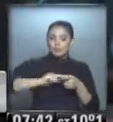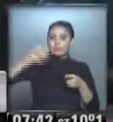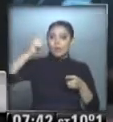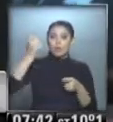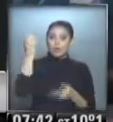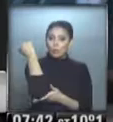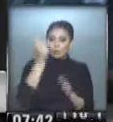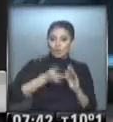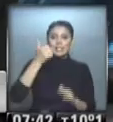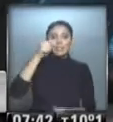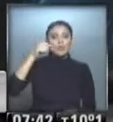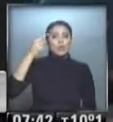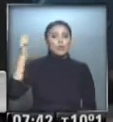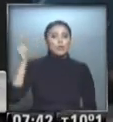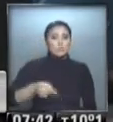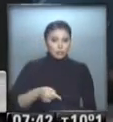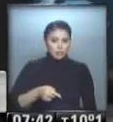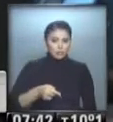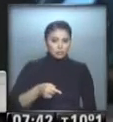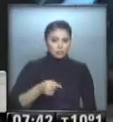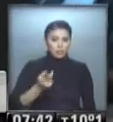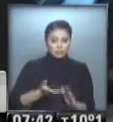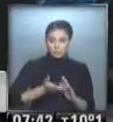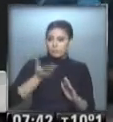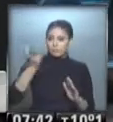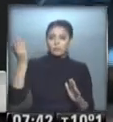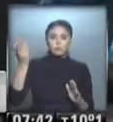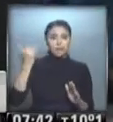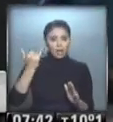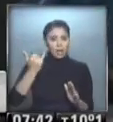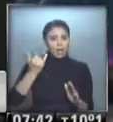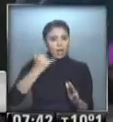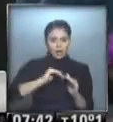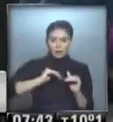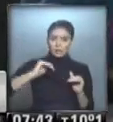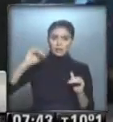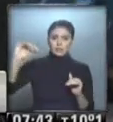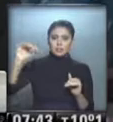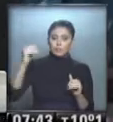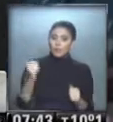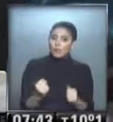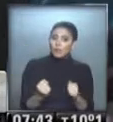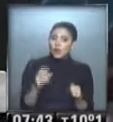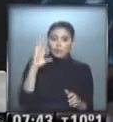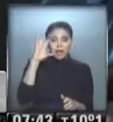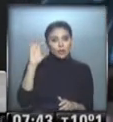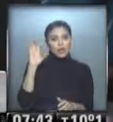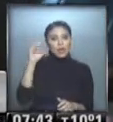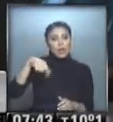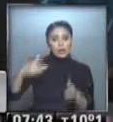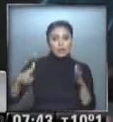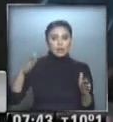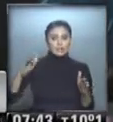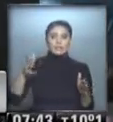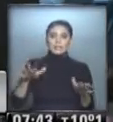económico 62 por ciento es decir se mantiene una perspectiva de crecimiento y muy fuerte recordemos que estamos todavía en